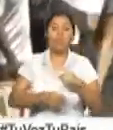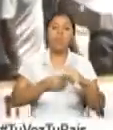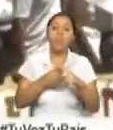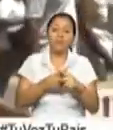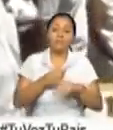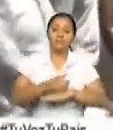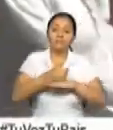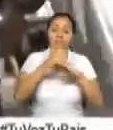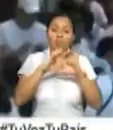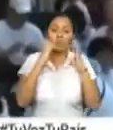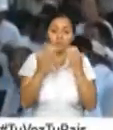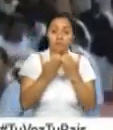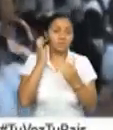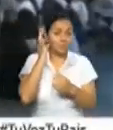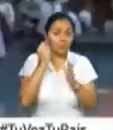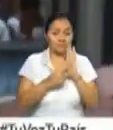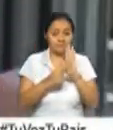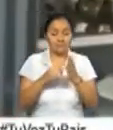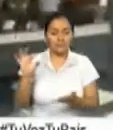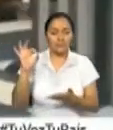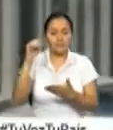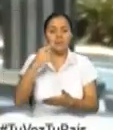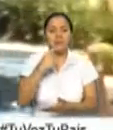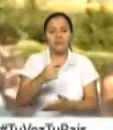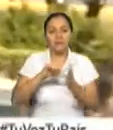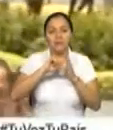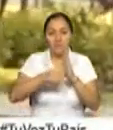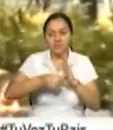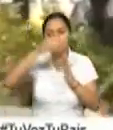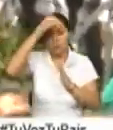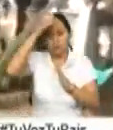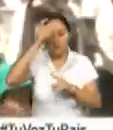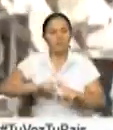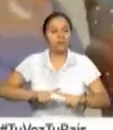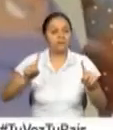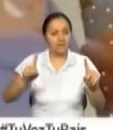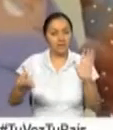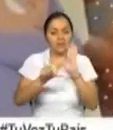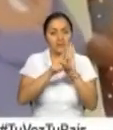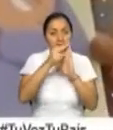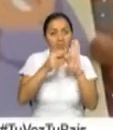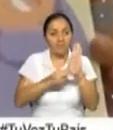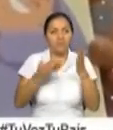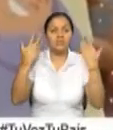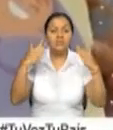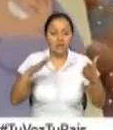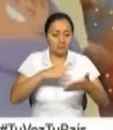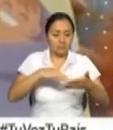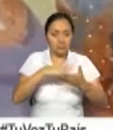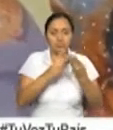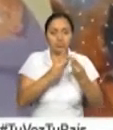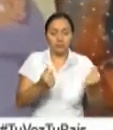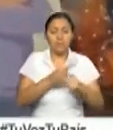Comisión Ocasional, Mónica Alemán, existen definiciones y principios en la norma completamente estudiados. Lo que sí existe, dijo,